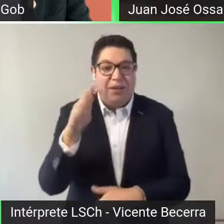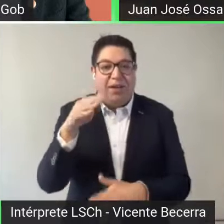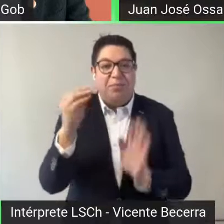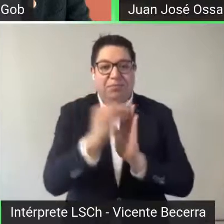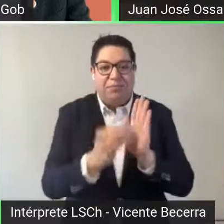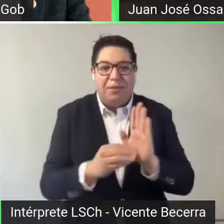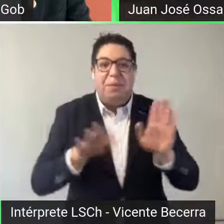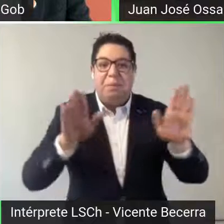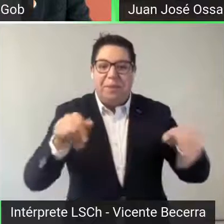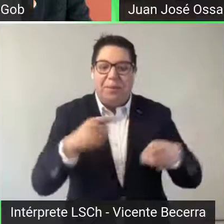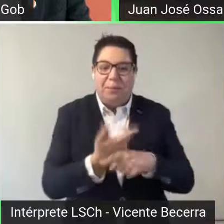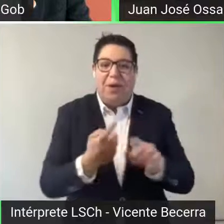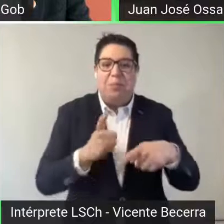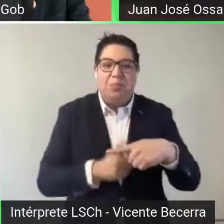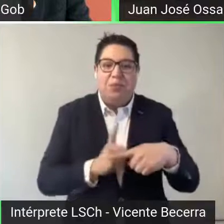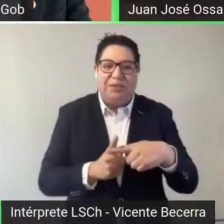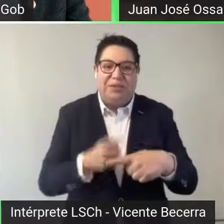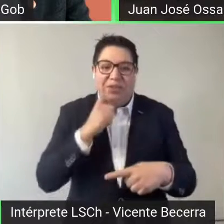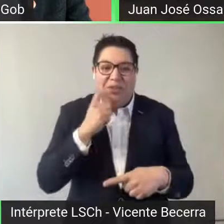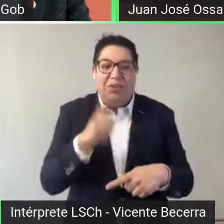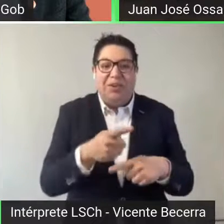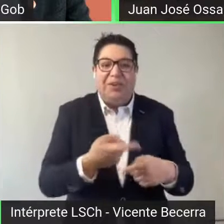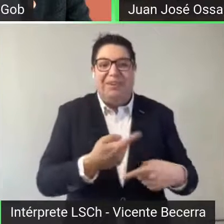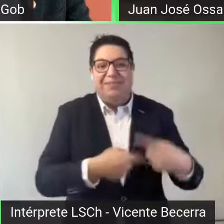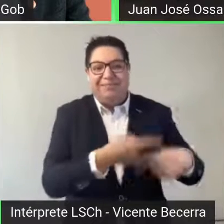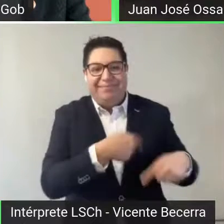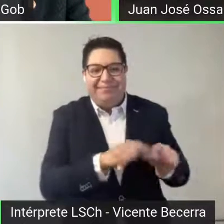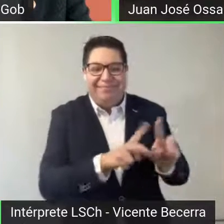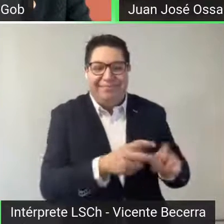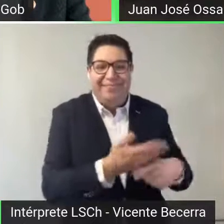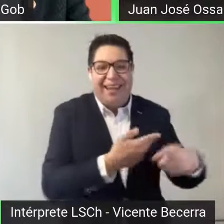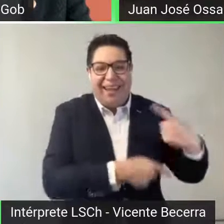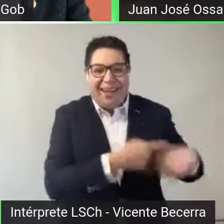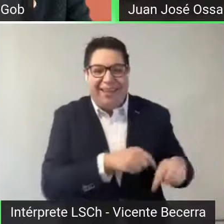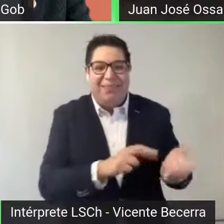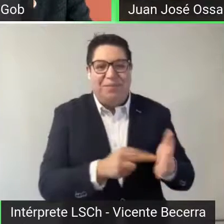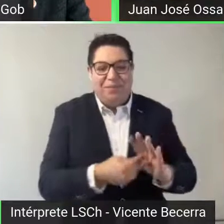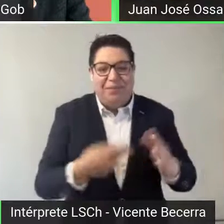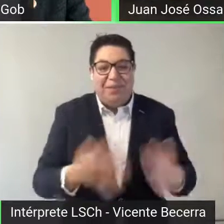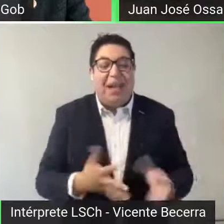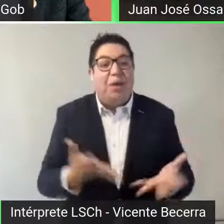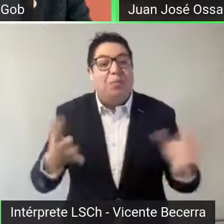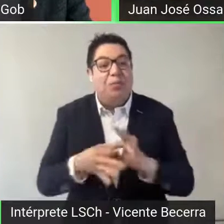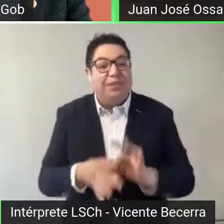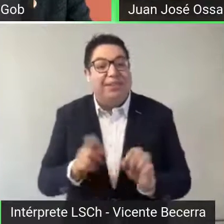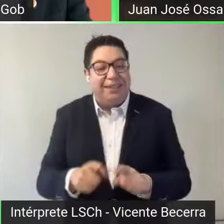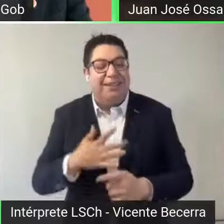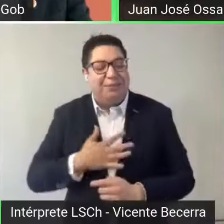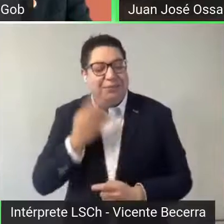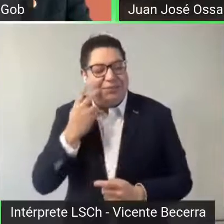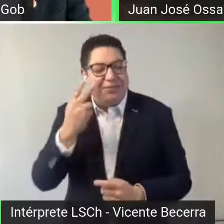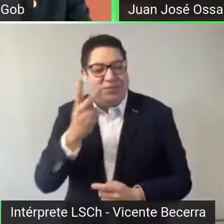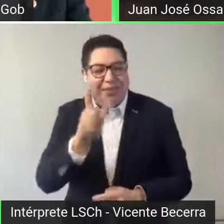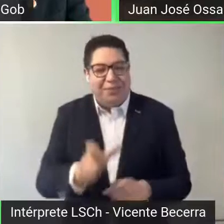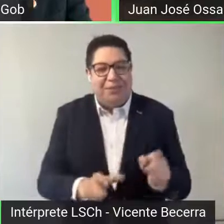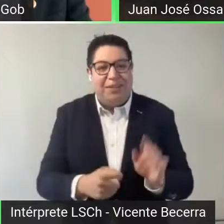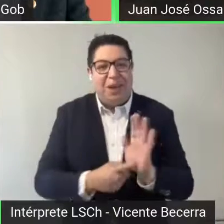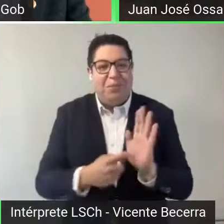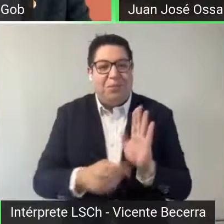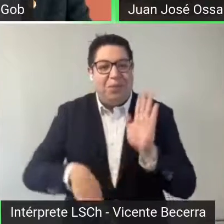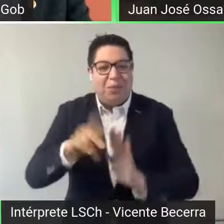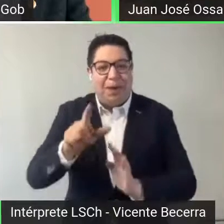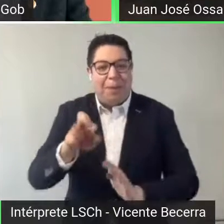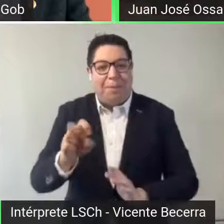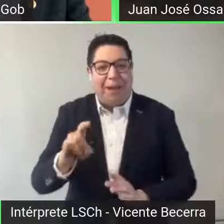perfil y no el que vienen teniendo los últimos días. Así que muchas gracias, los felicito y mucho gusto verlos, sobre todo Paula,